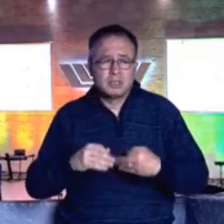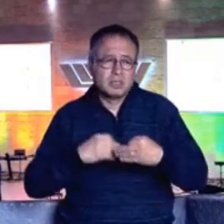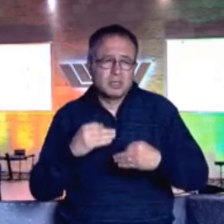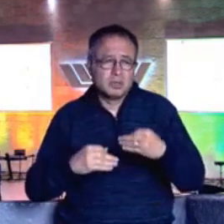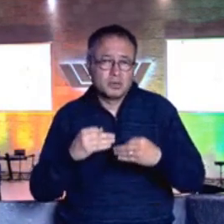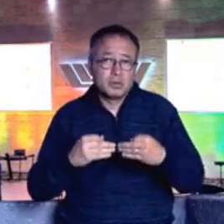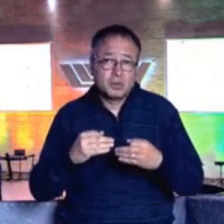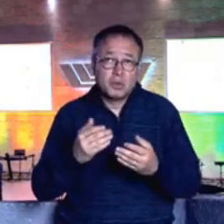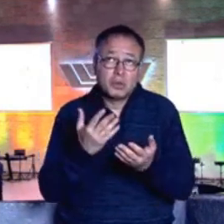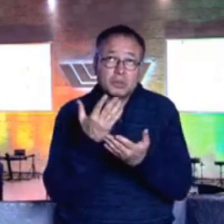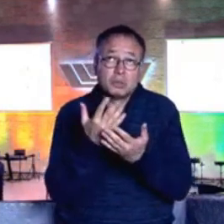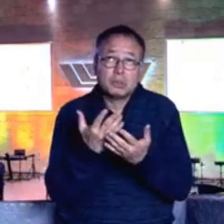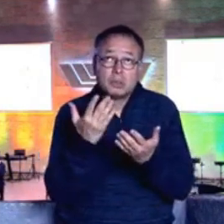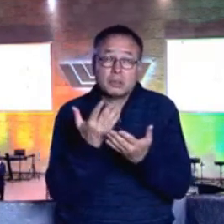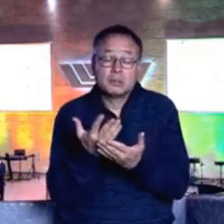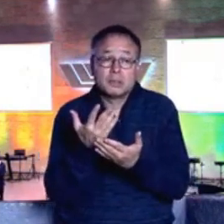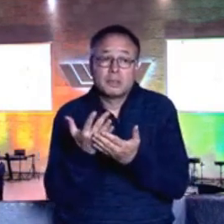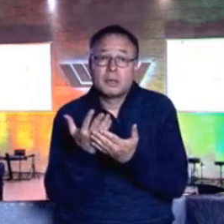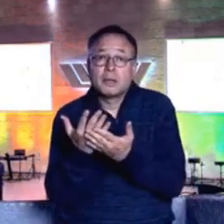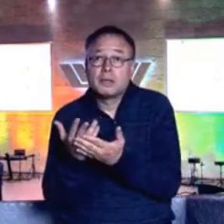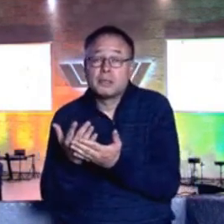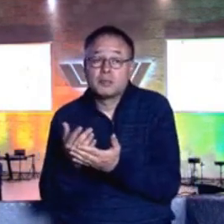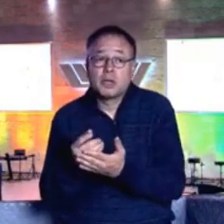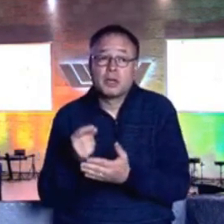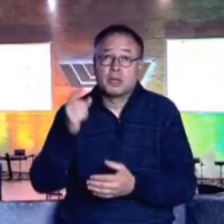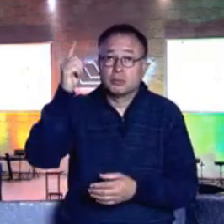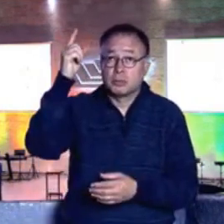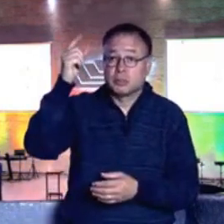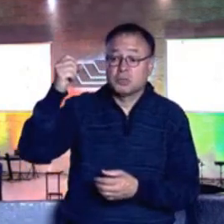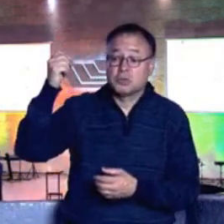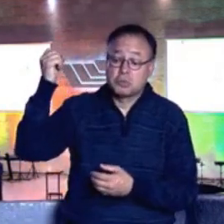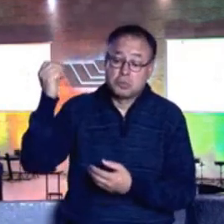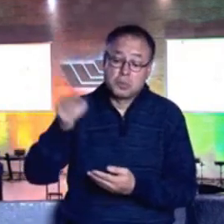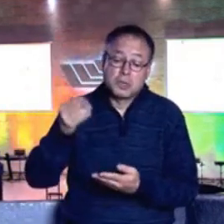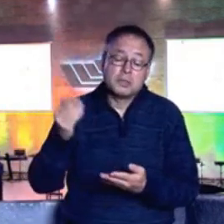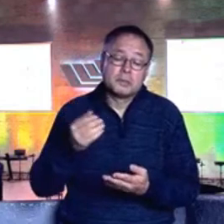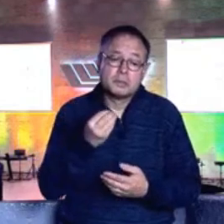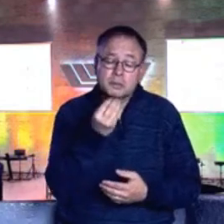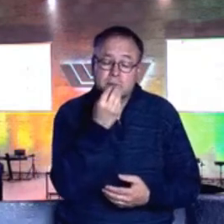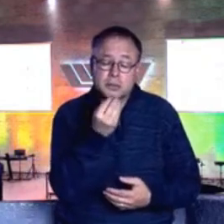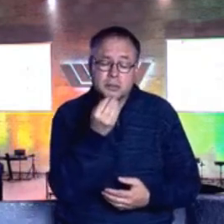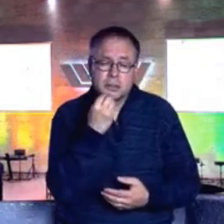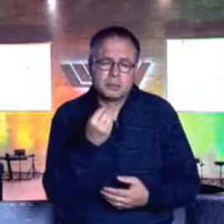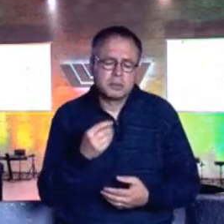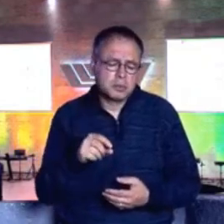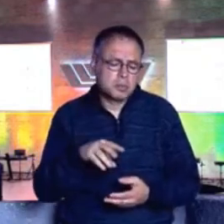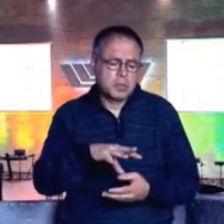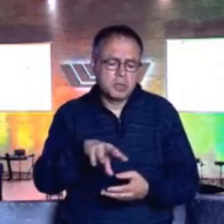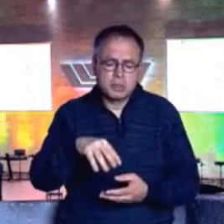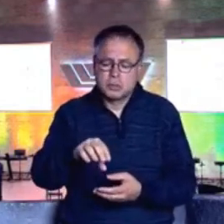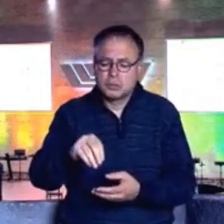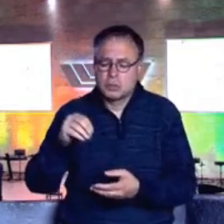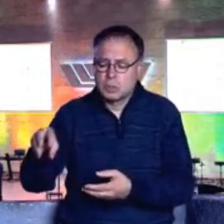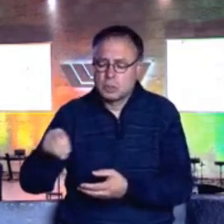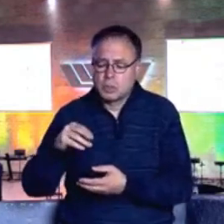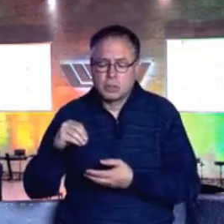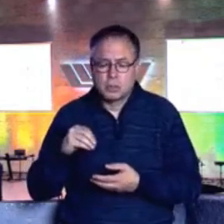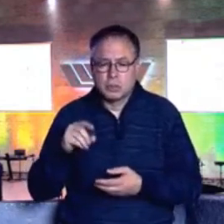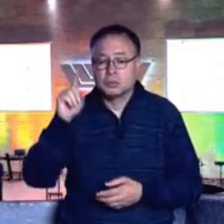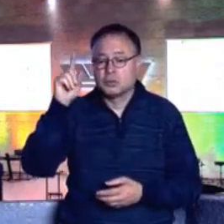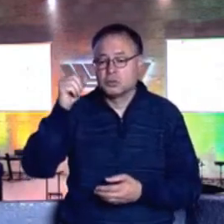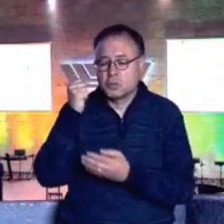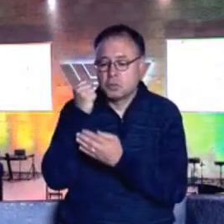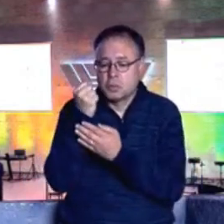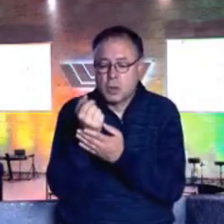de ti a que a su tiempo les dé su alimento tú les das y ellos recogen abres la mano